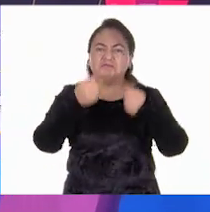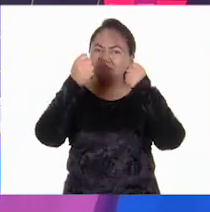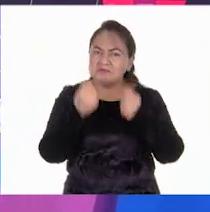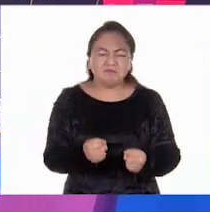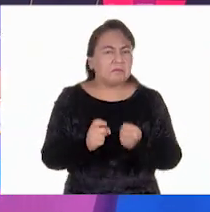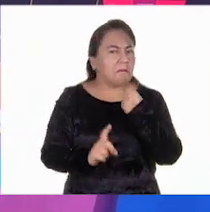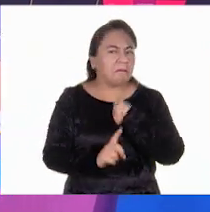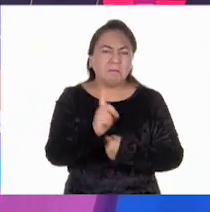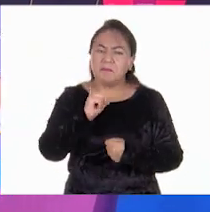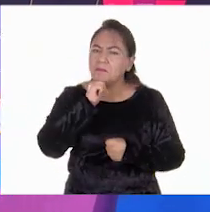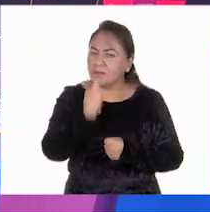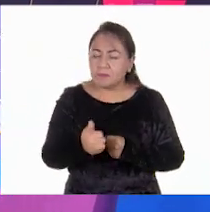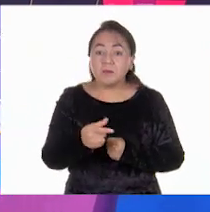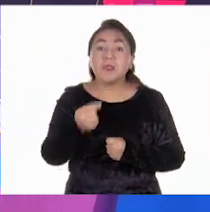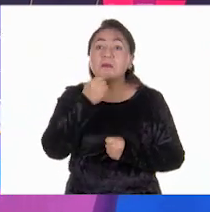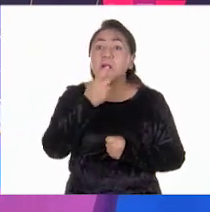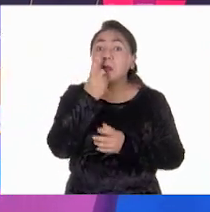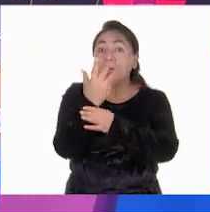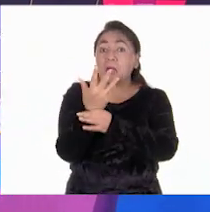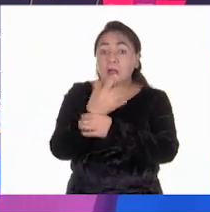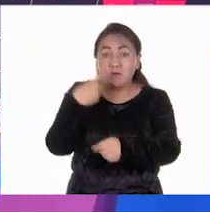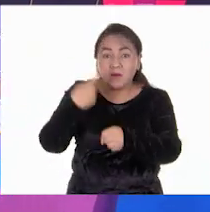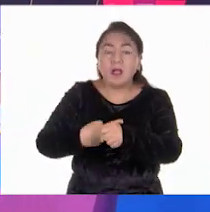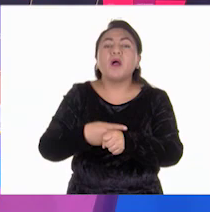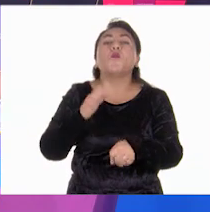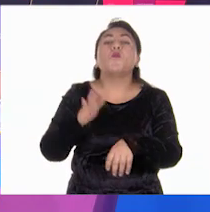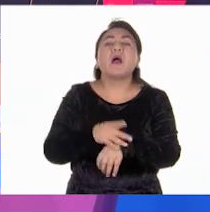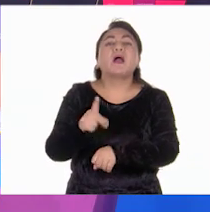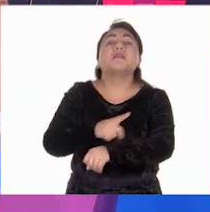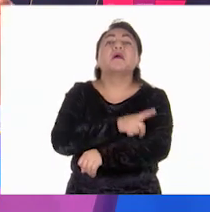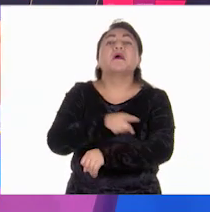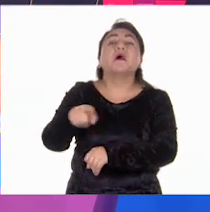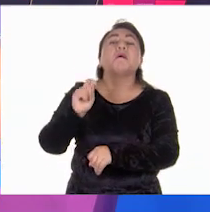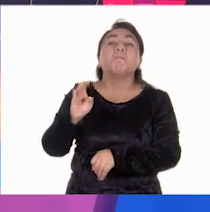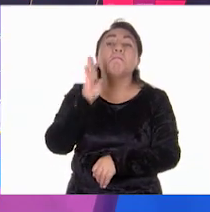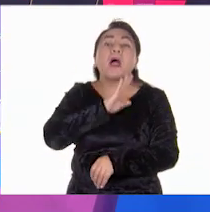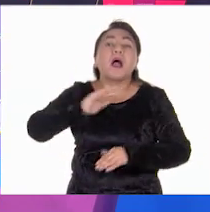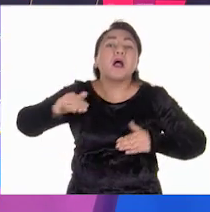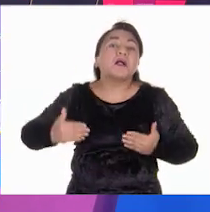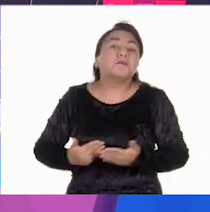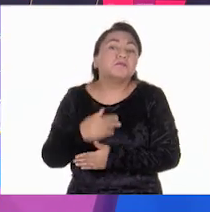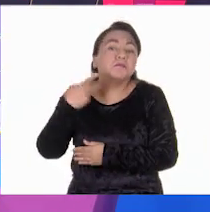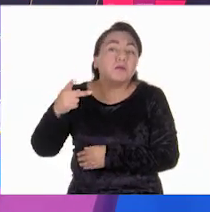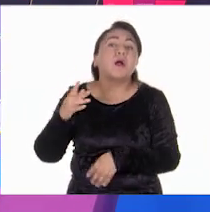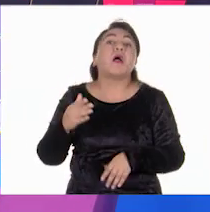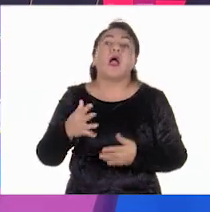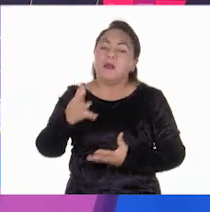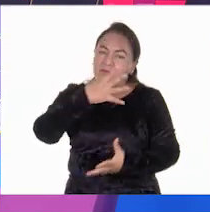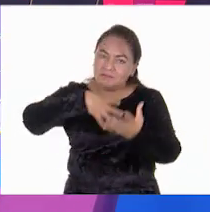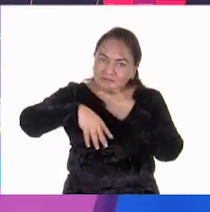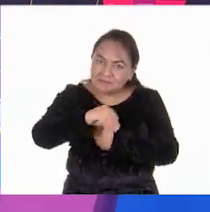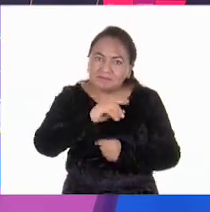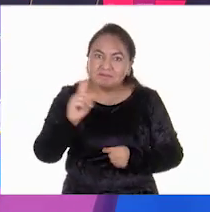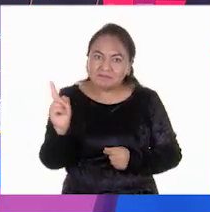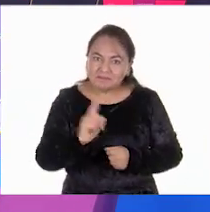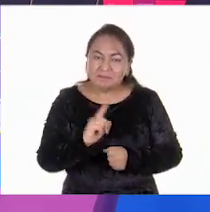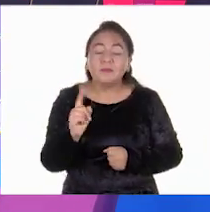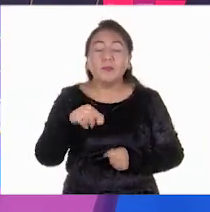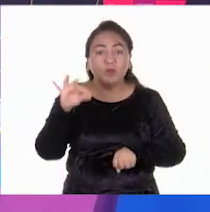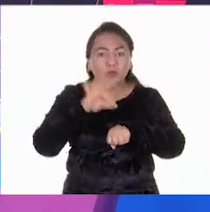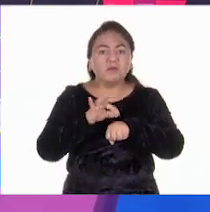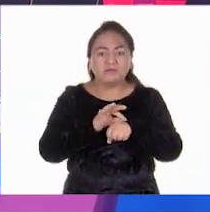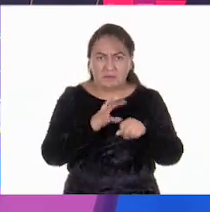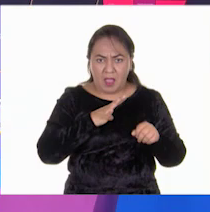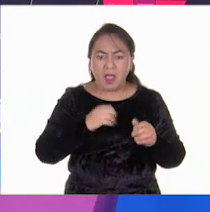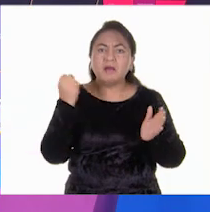inofensivo. Los niños que dicen haberse enfermado es porque ya traían algún mal de nacimiento. Por el contrario, los médicos